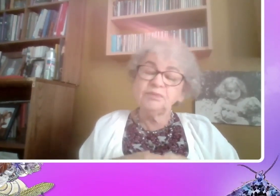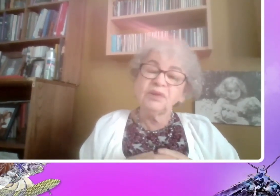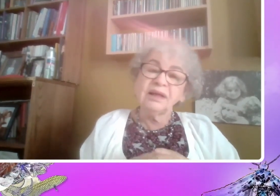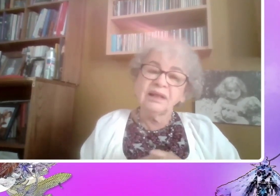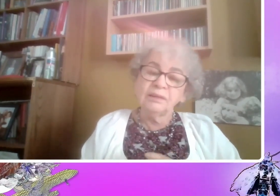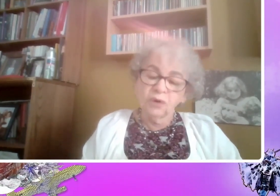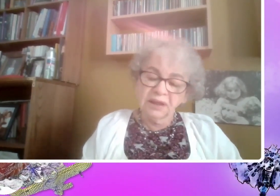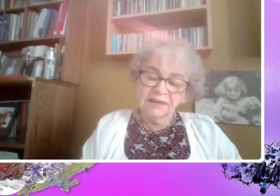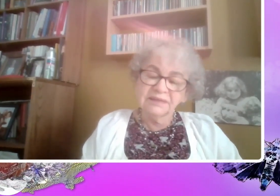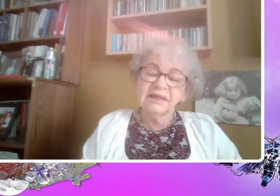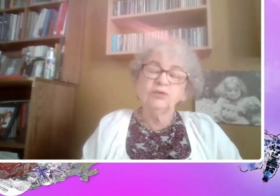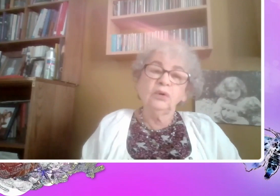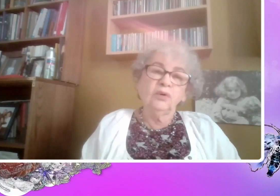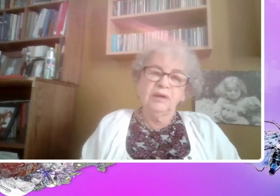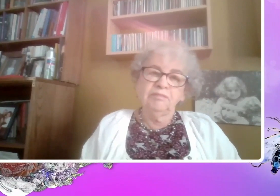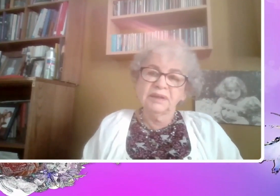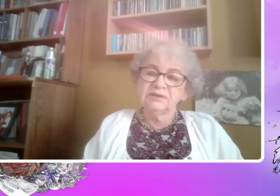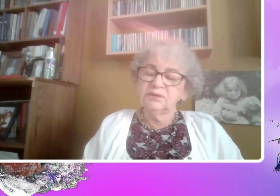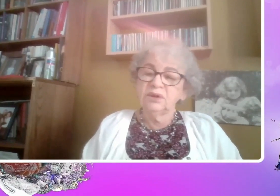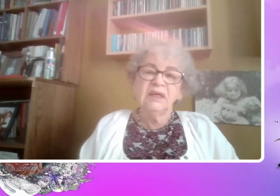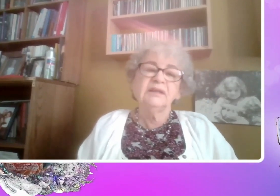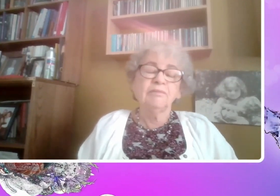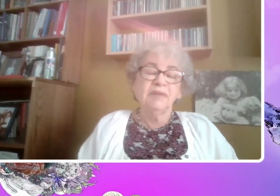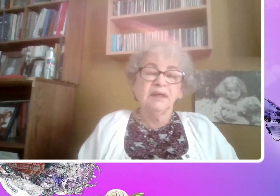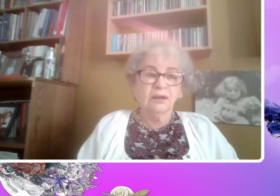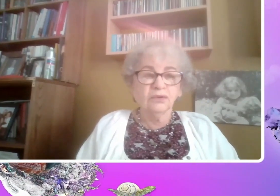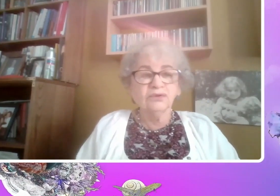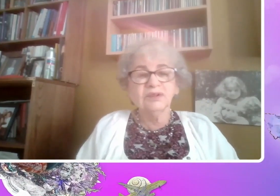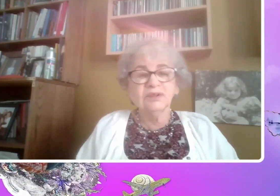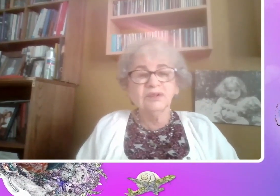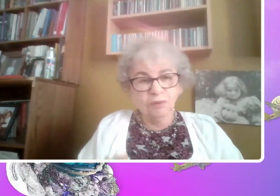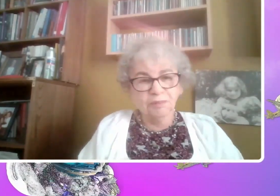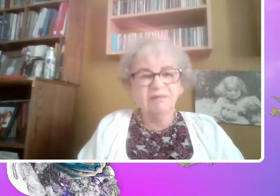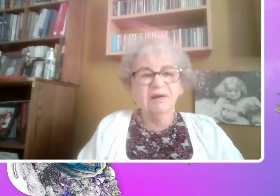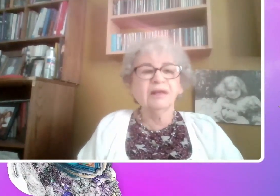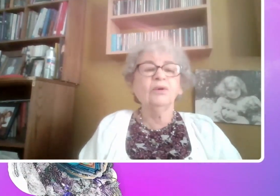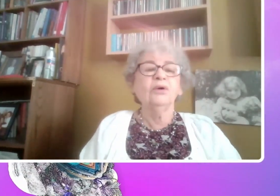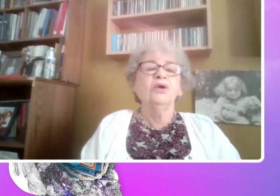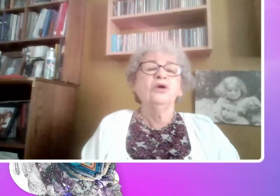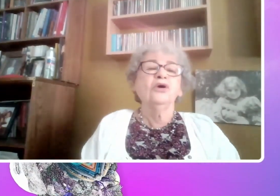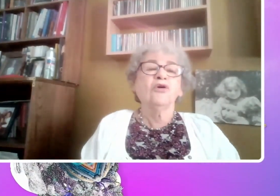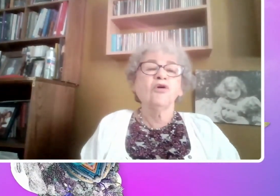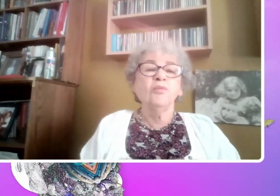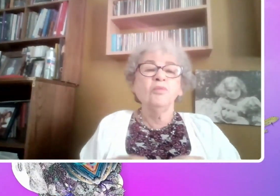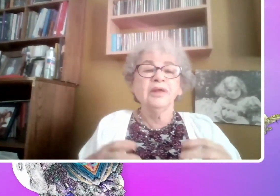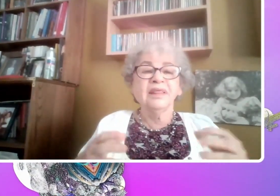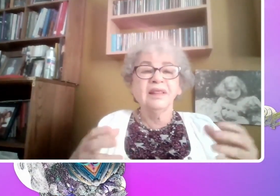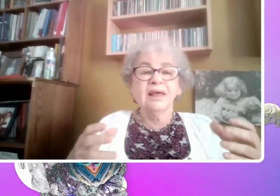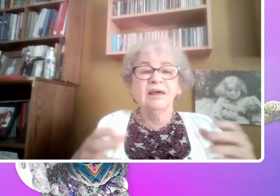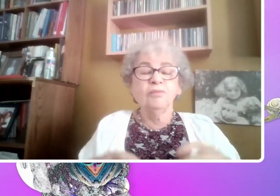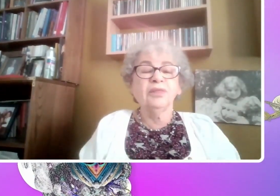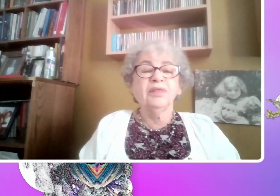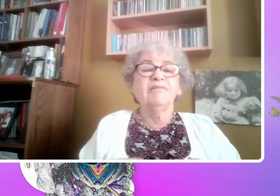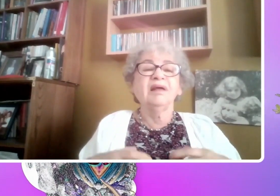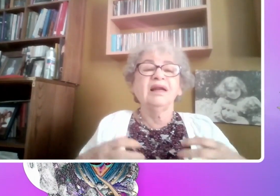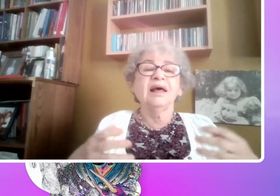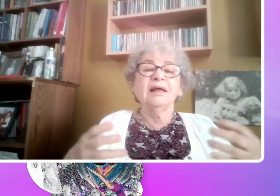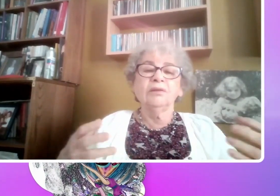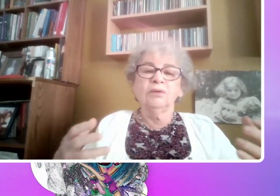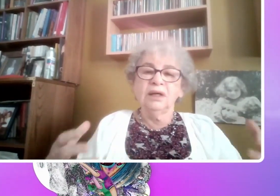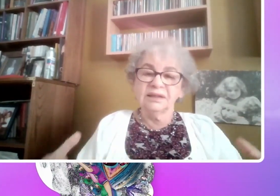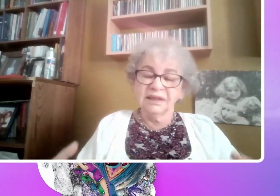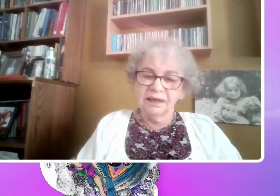los principios de la democracia a todos los espacios. También es conocido cómo hemos llevado estos principios al ámbito